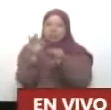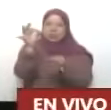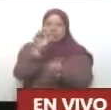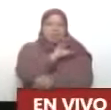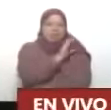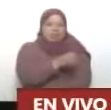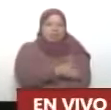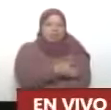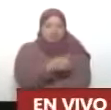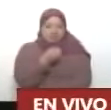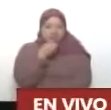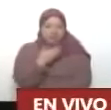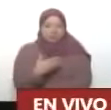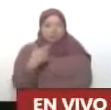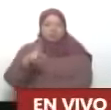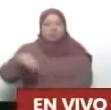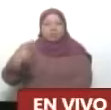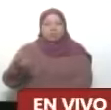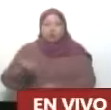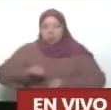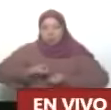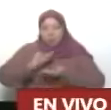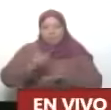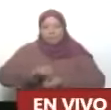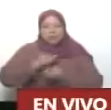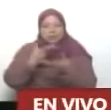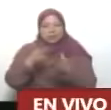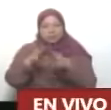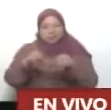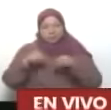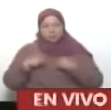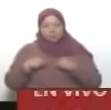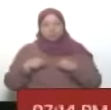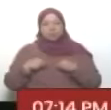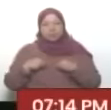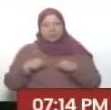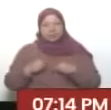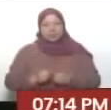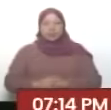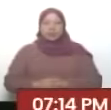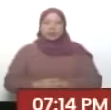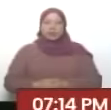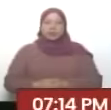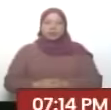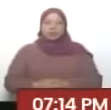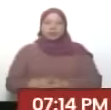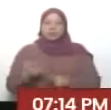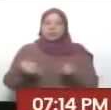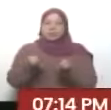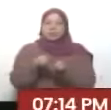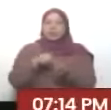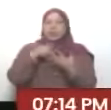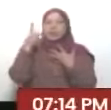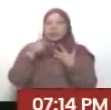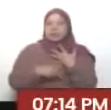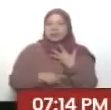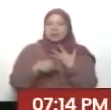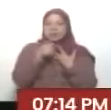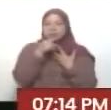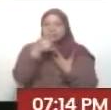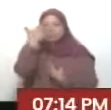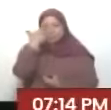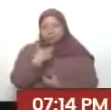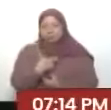energía también. Y después la puede transmitir a todos ustedes, ¿verdad? Hicimos el programa ya, fue impresionante